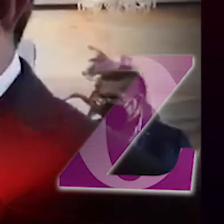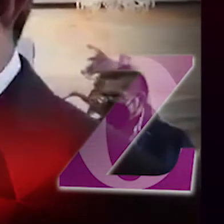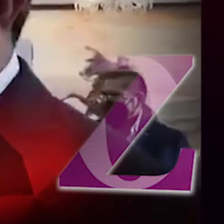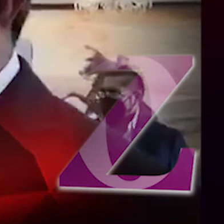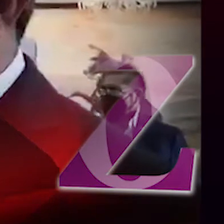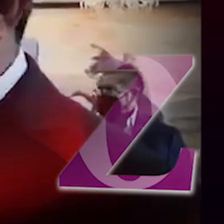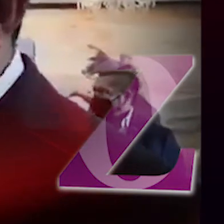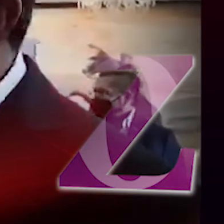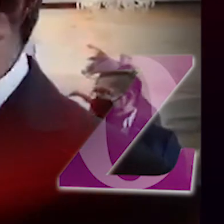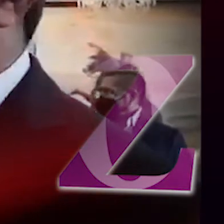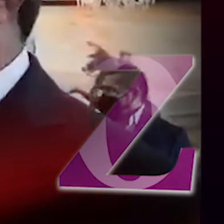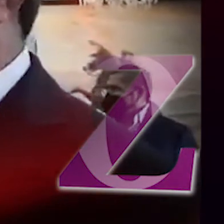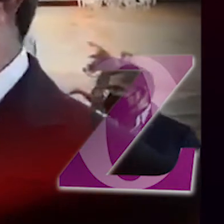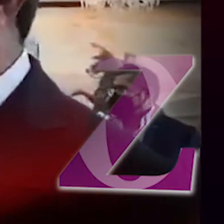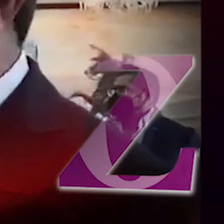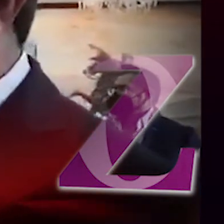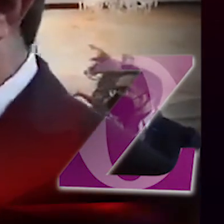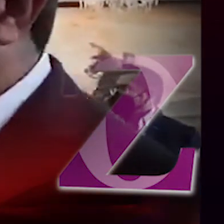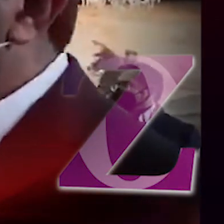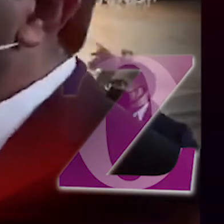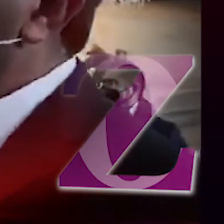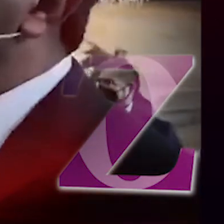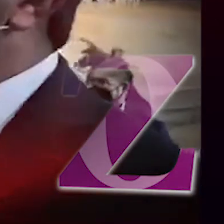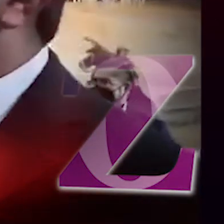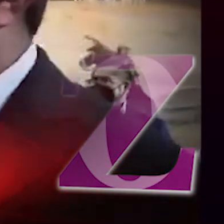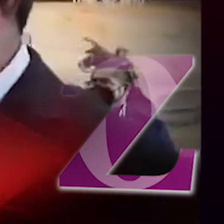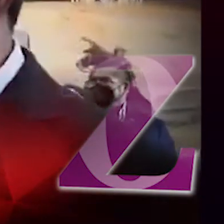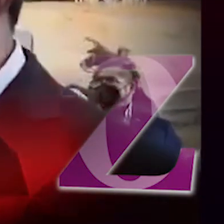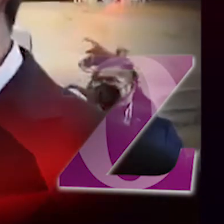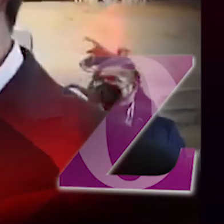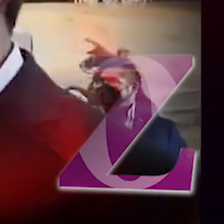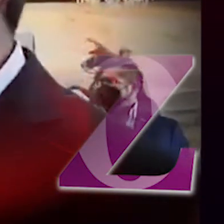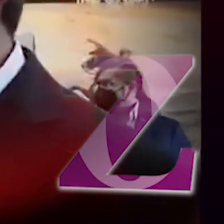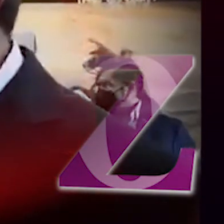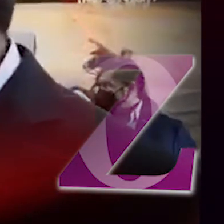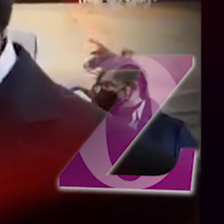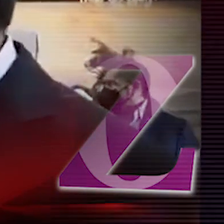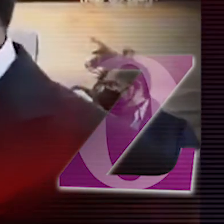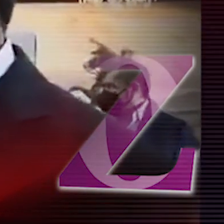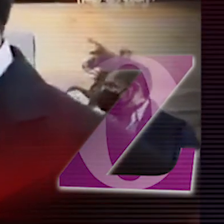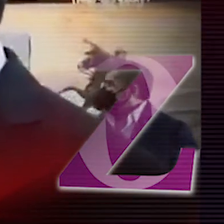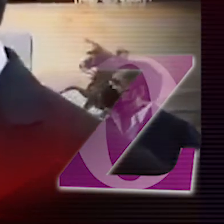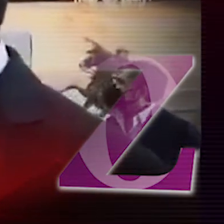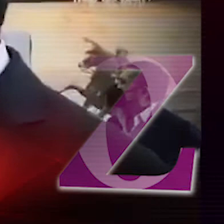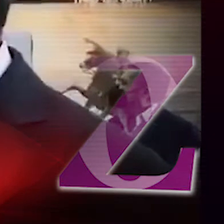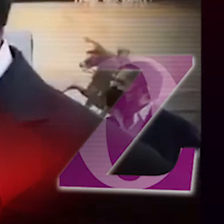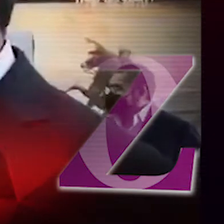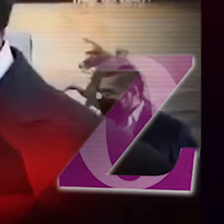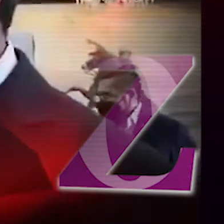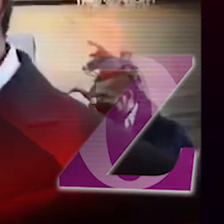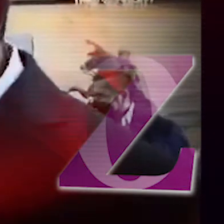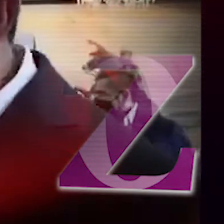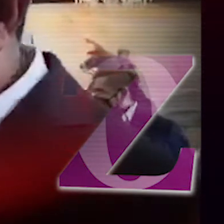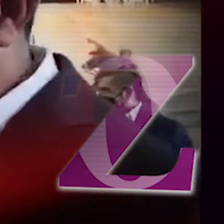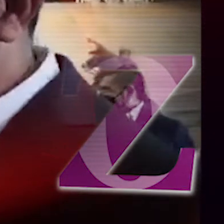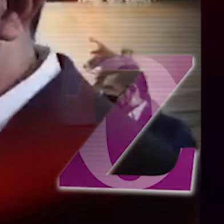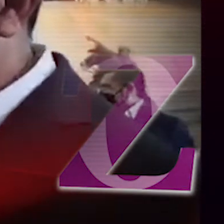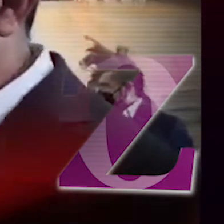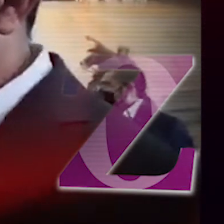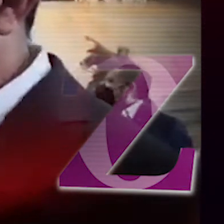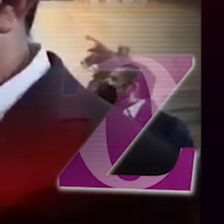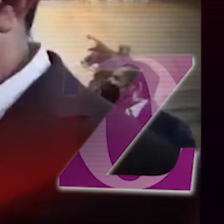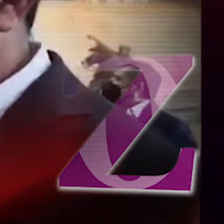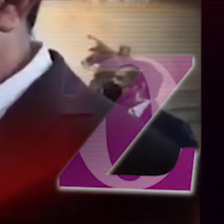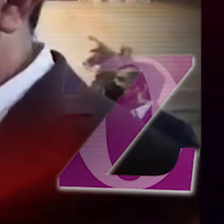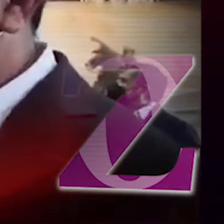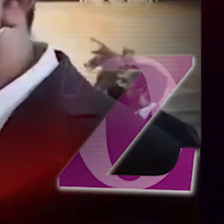7. Nos faltan 4 objetivos que esperemos que en algún momento vayan a caer